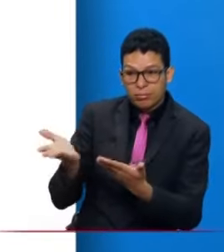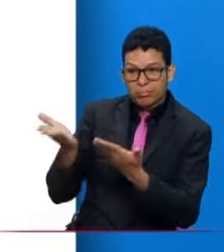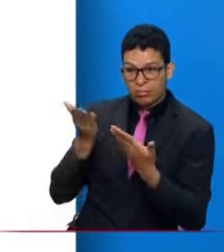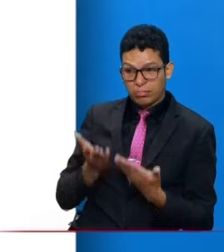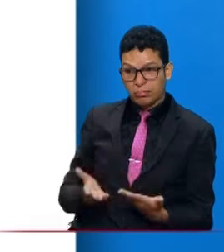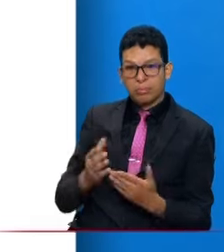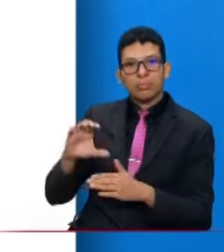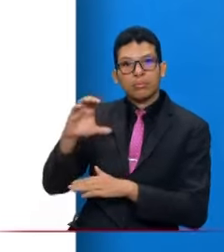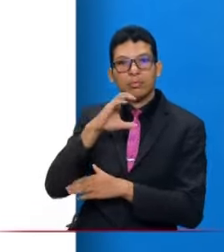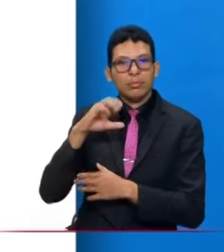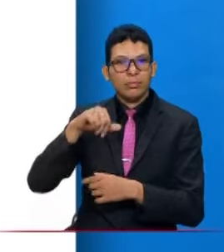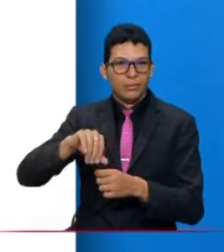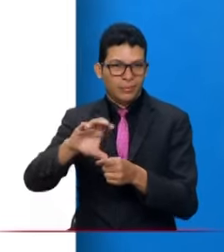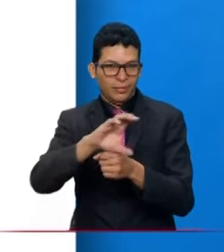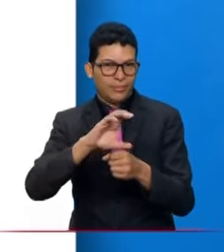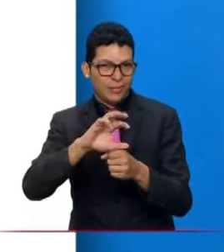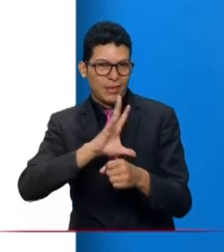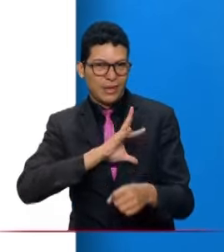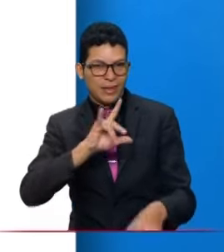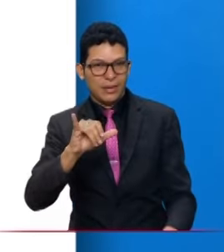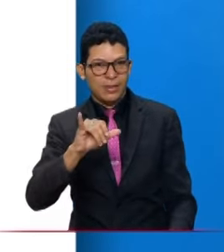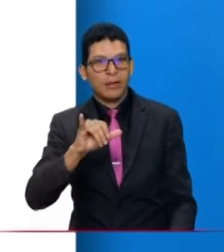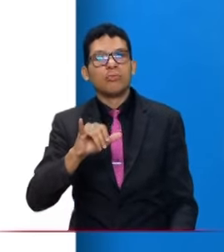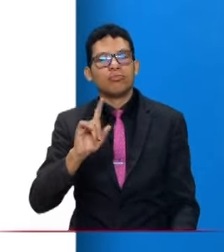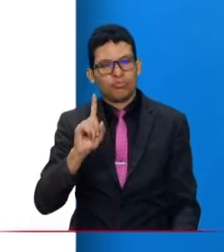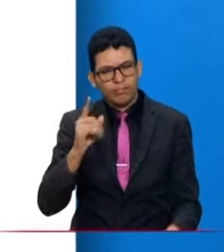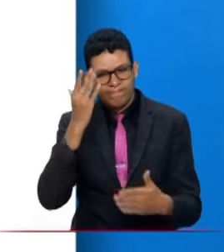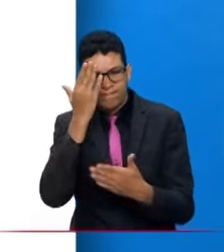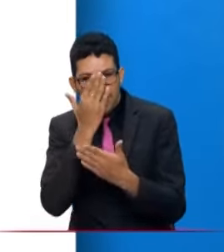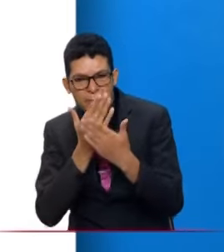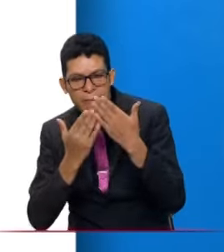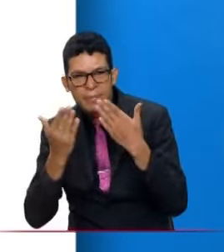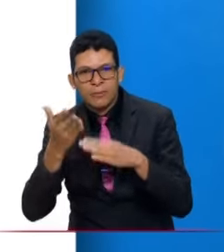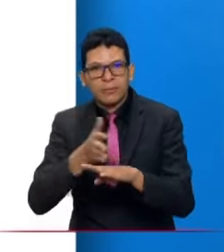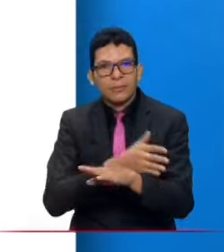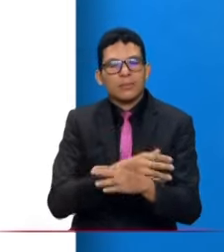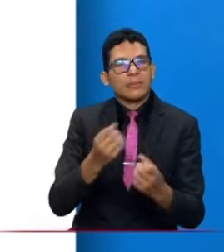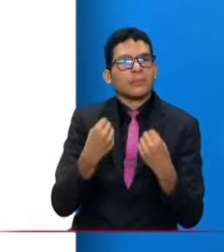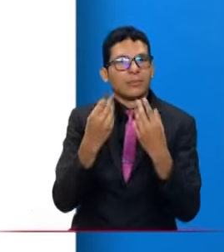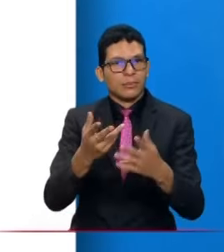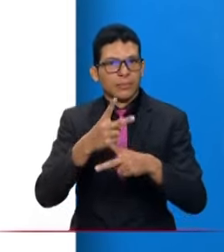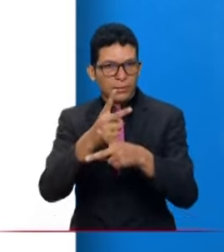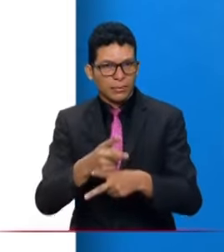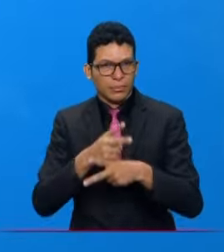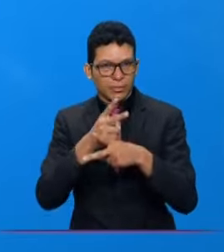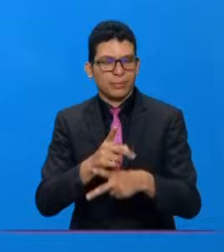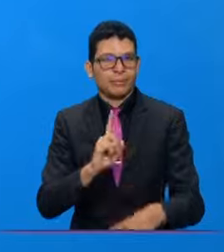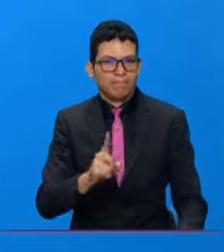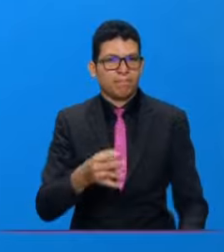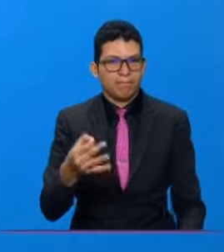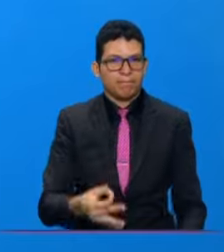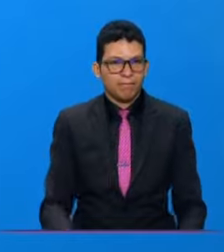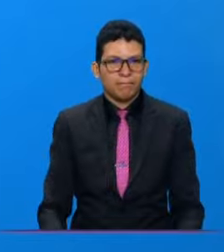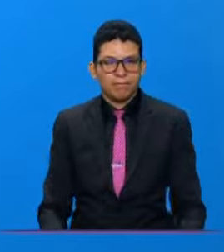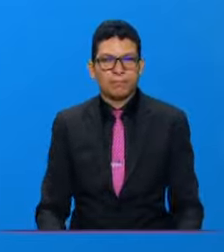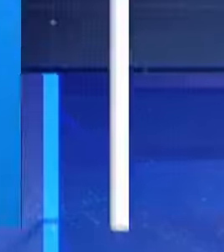sede a la Ciudad de Cali Se están realizando los estudios previos para garantizar la seguridad del evento